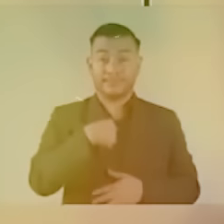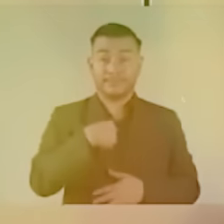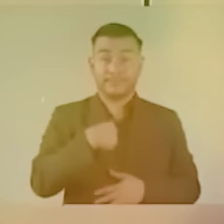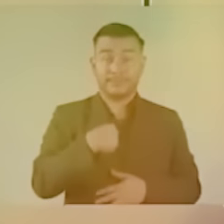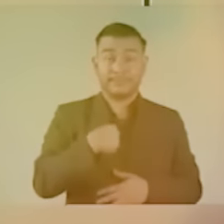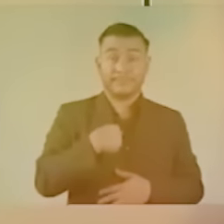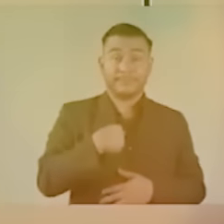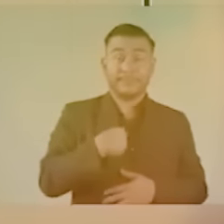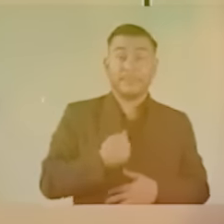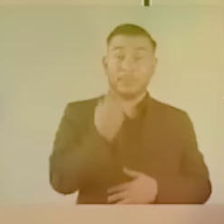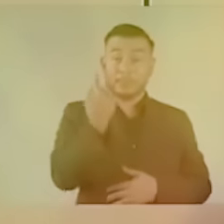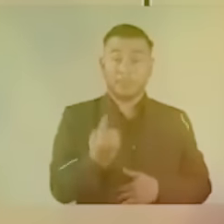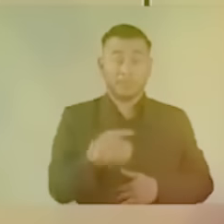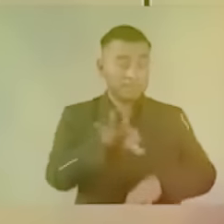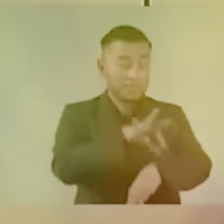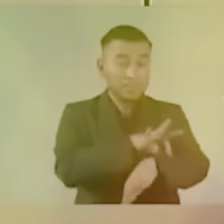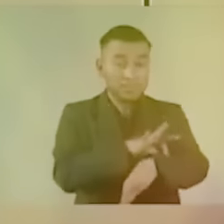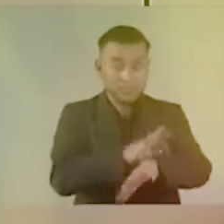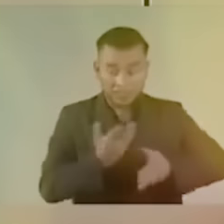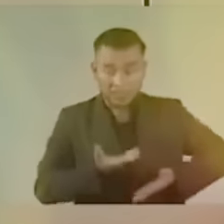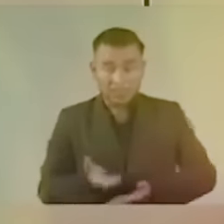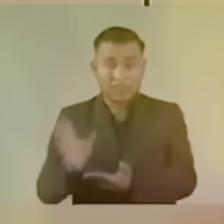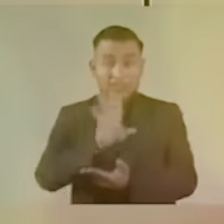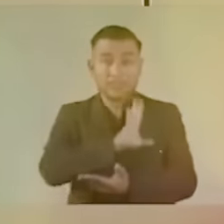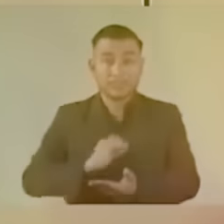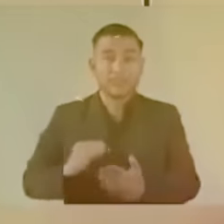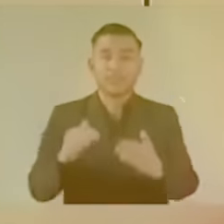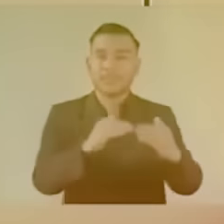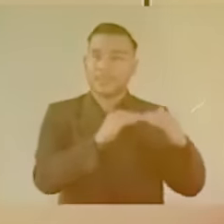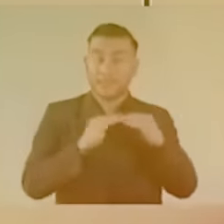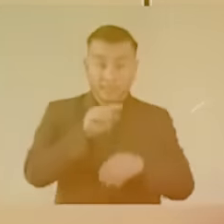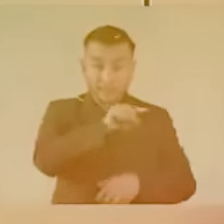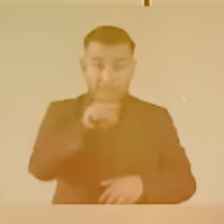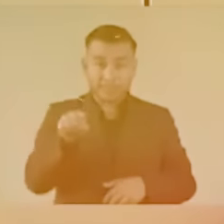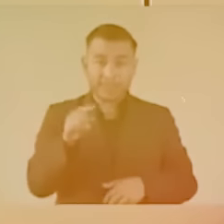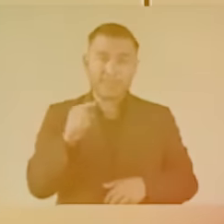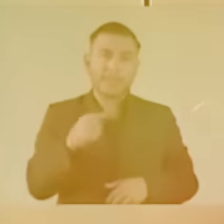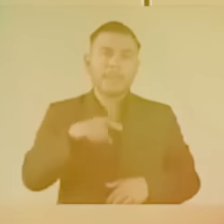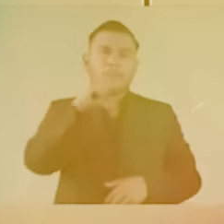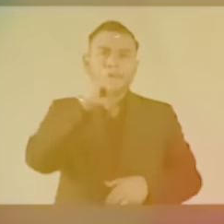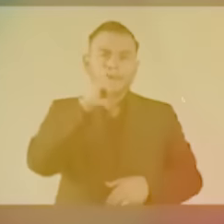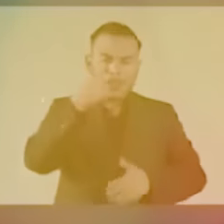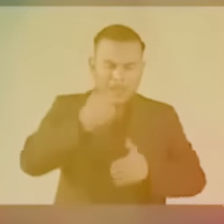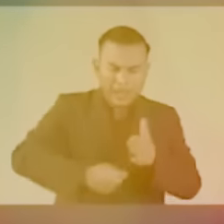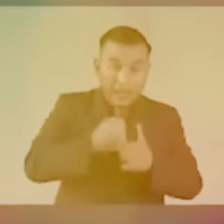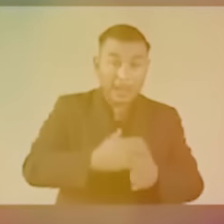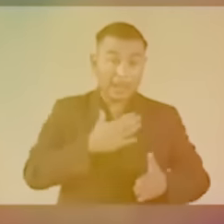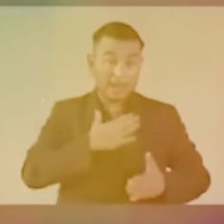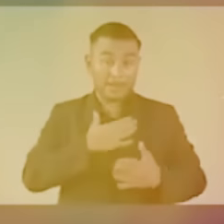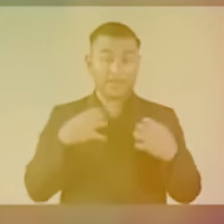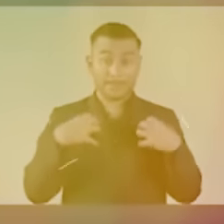Yo solo soy un salvadoreño como todos ustedes, hijo de un padre que dio en su vida todo lo que pudo para este